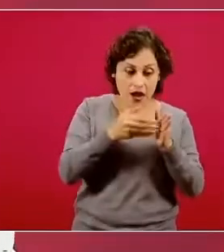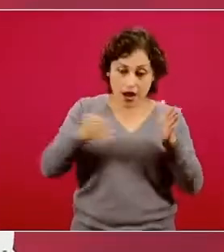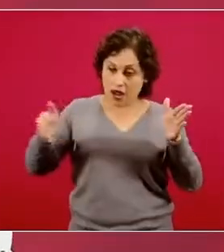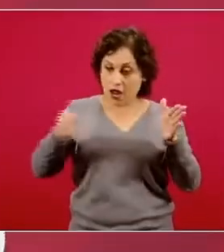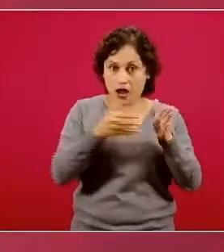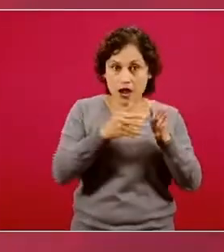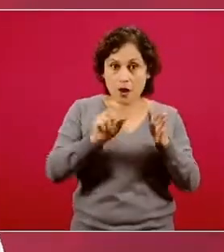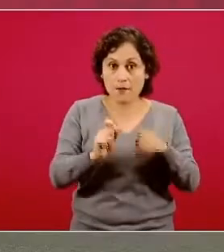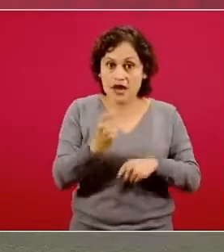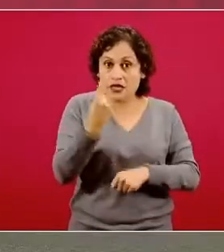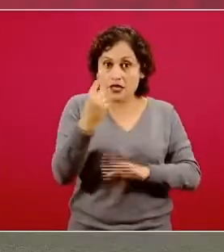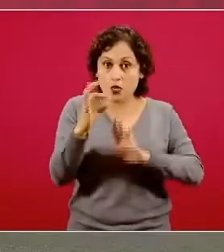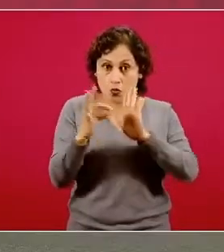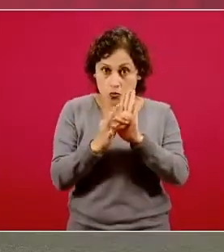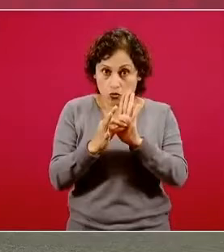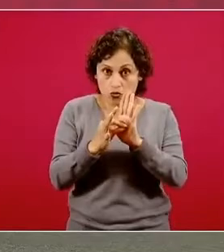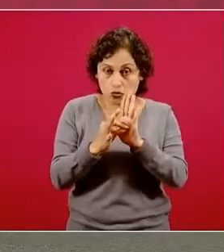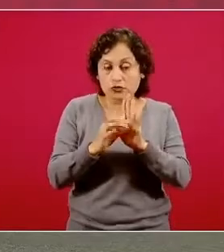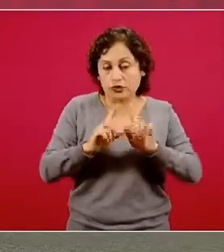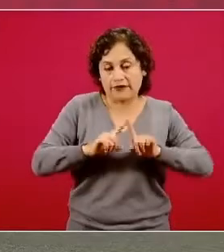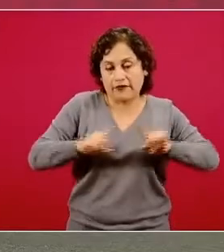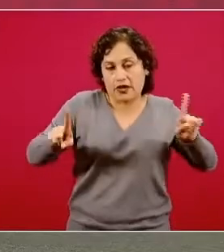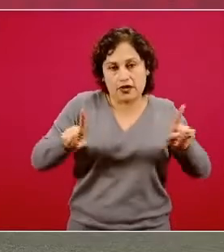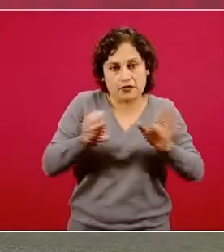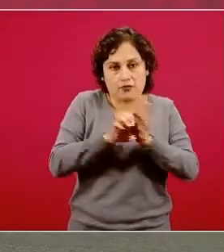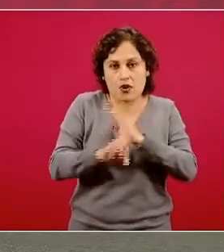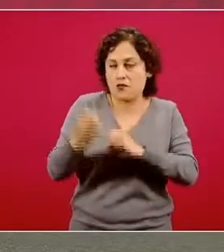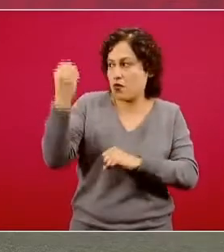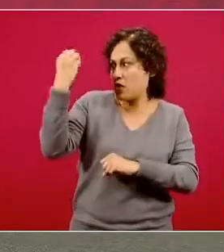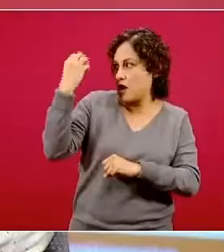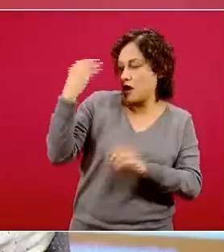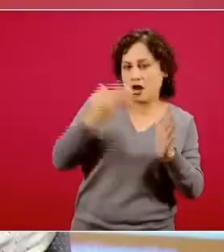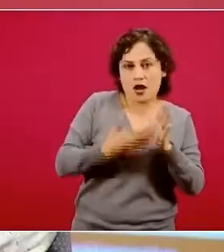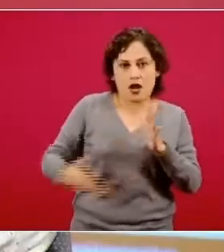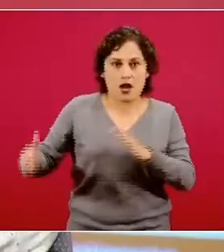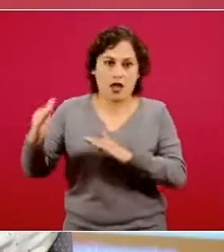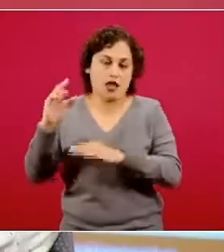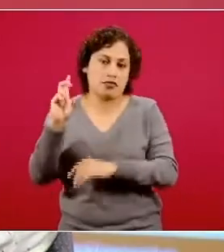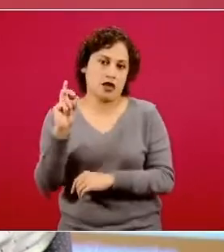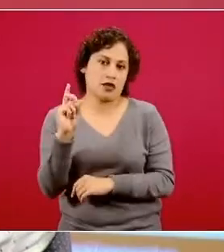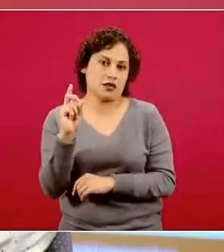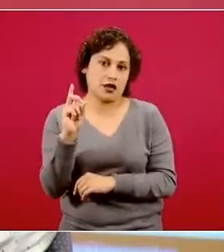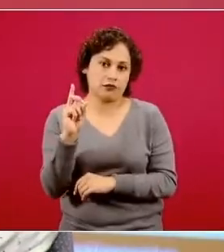21 puntos que estar en naranja con 30, ¿sí? Porque